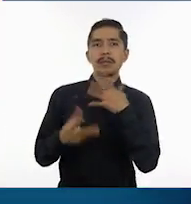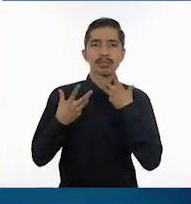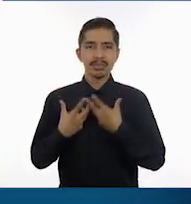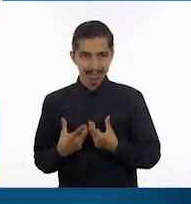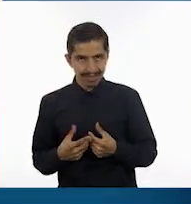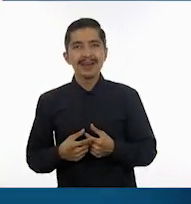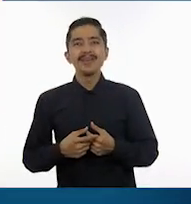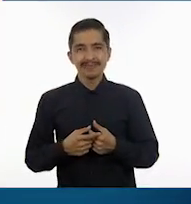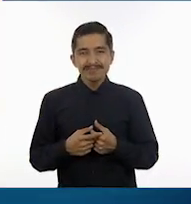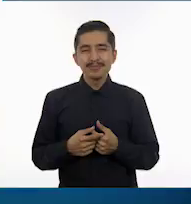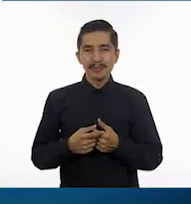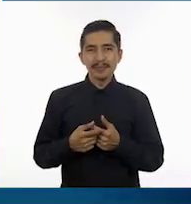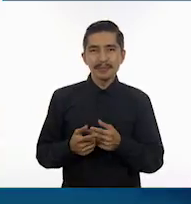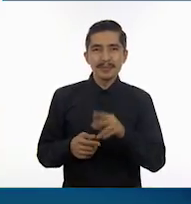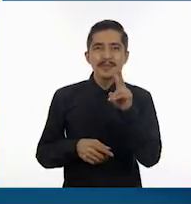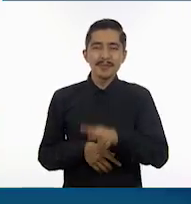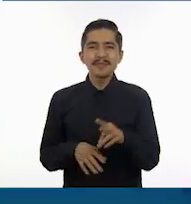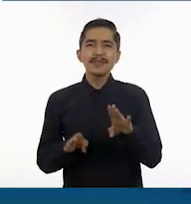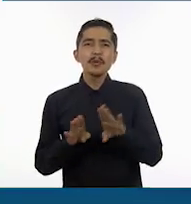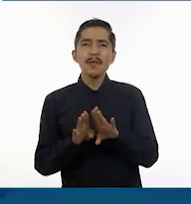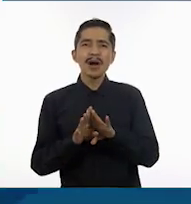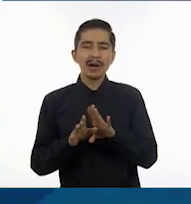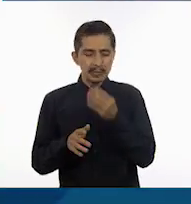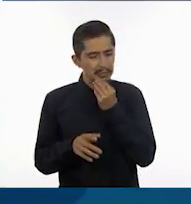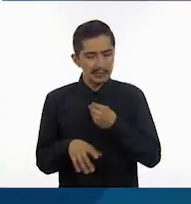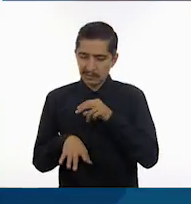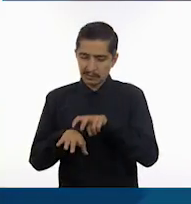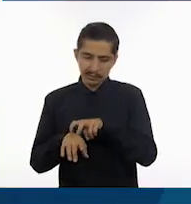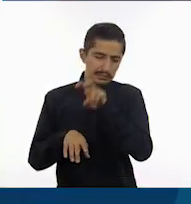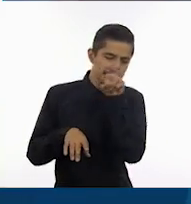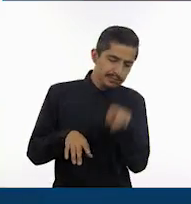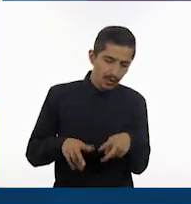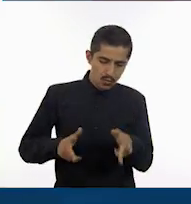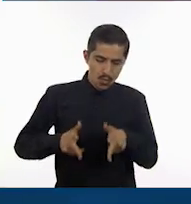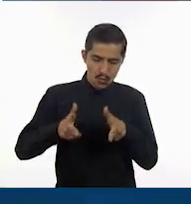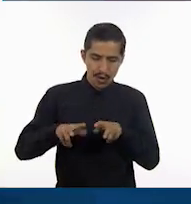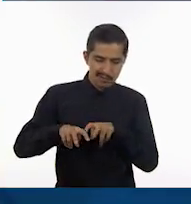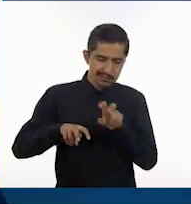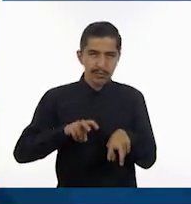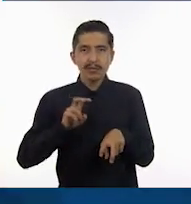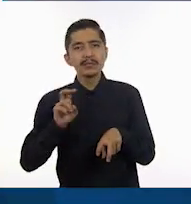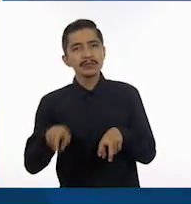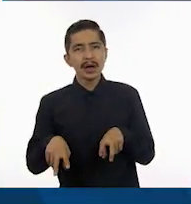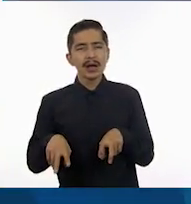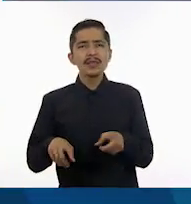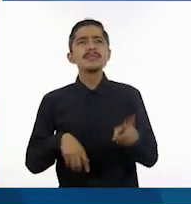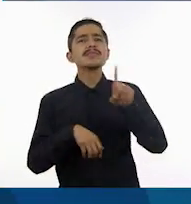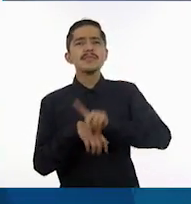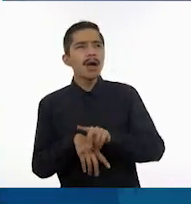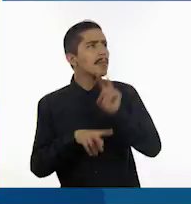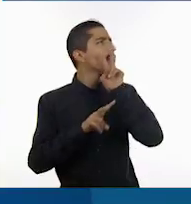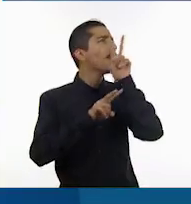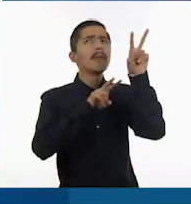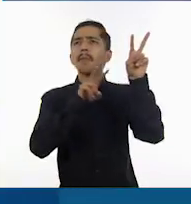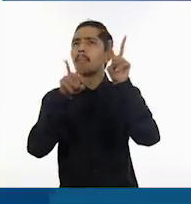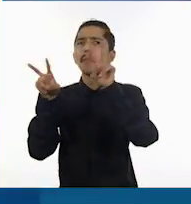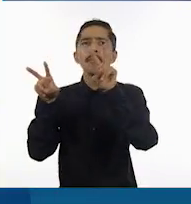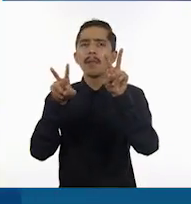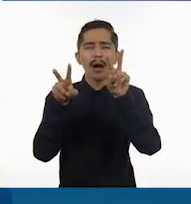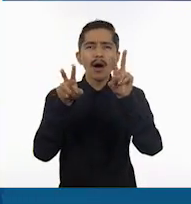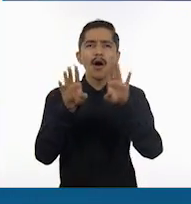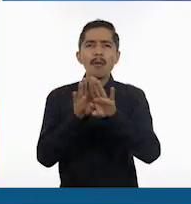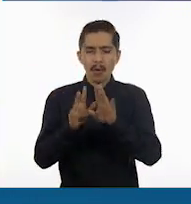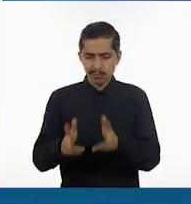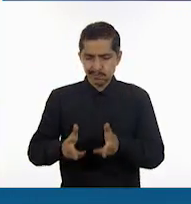nos veíamos precisados en ocasiones a bajarnos. El día y la campiña eran hermosos, pero en un vehículo cerrado